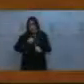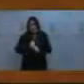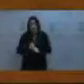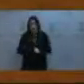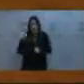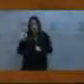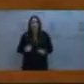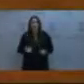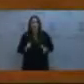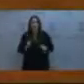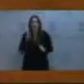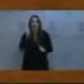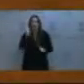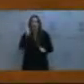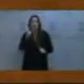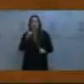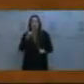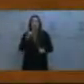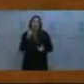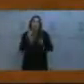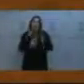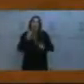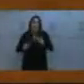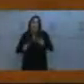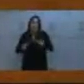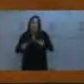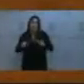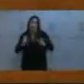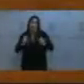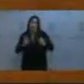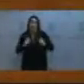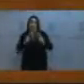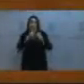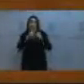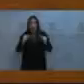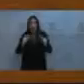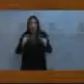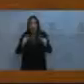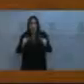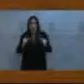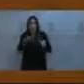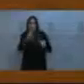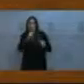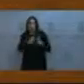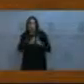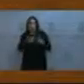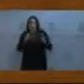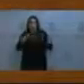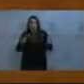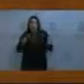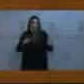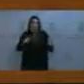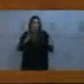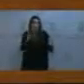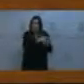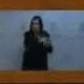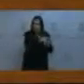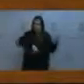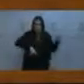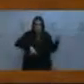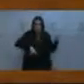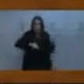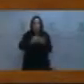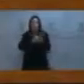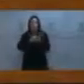la ponencia sobre el progresivo envejecimiento de la población asturiana. Murió. Seguimos con el borrador del pacto demográfico. Murió.